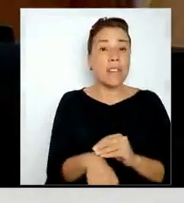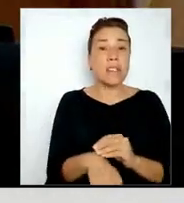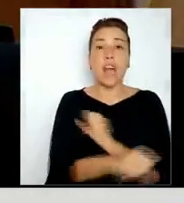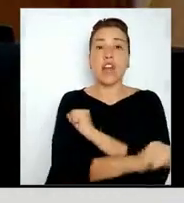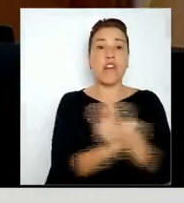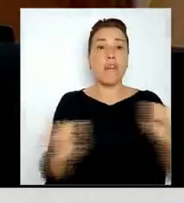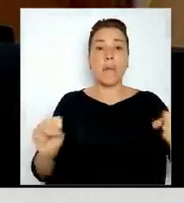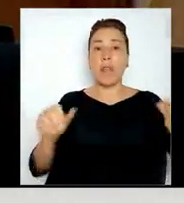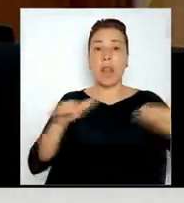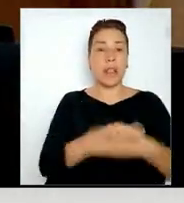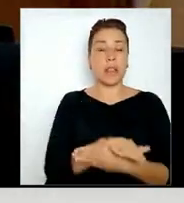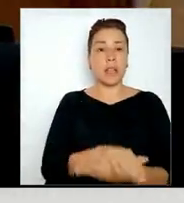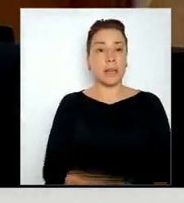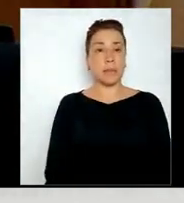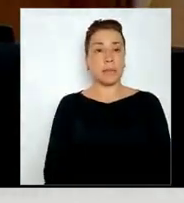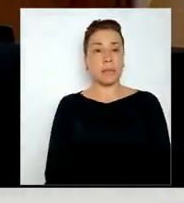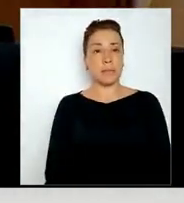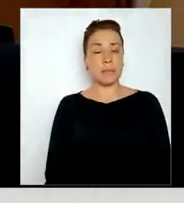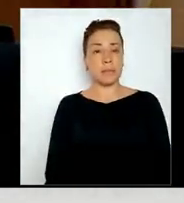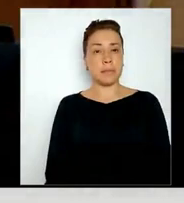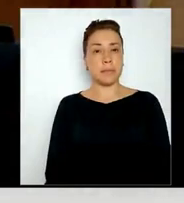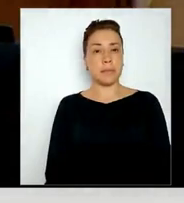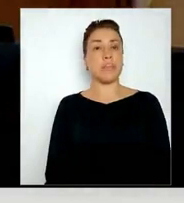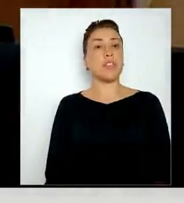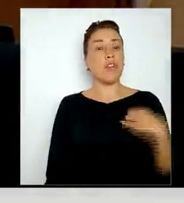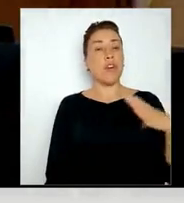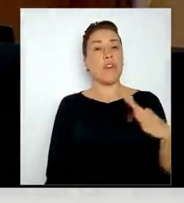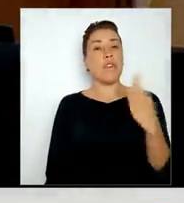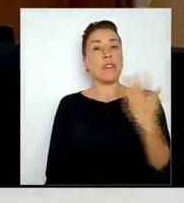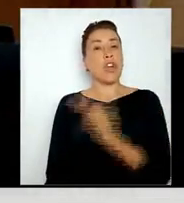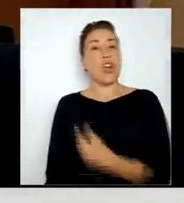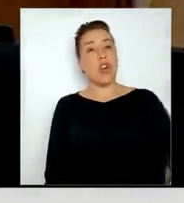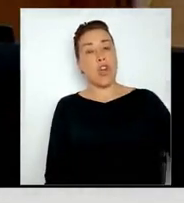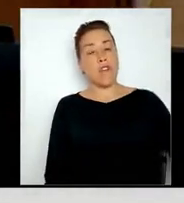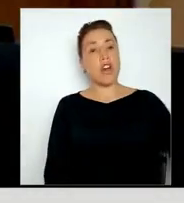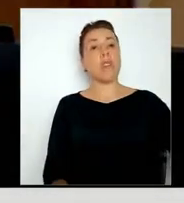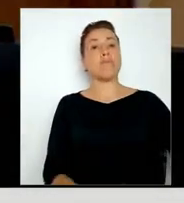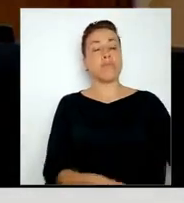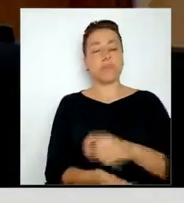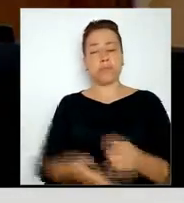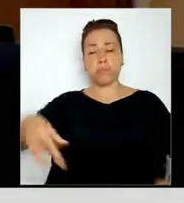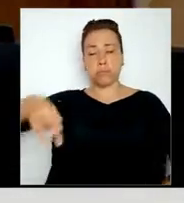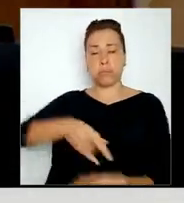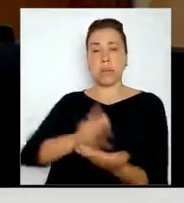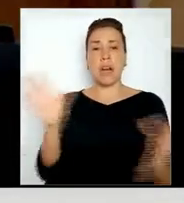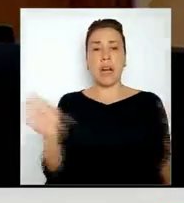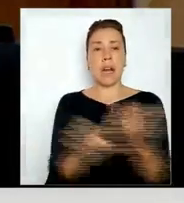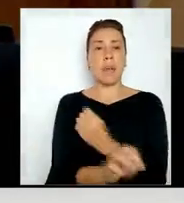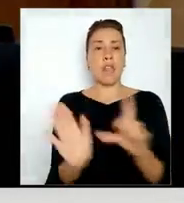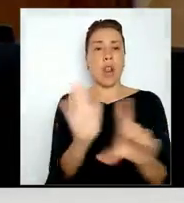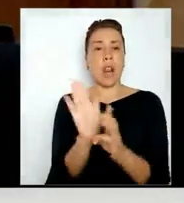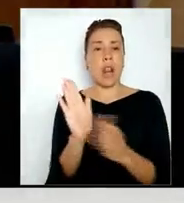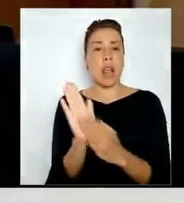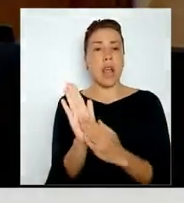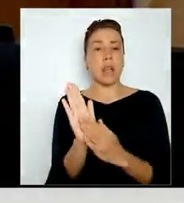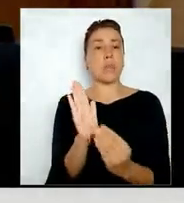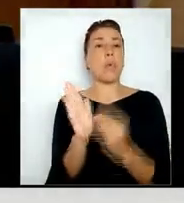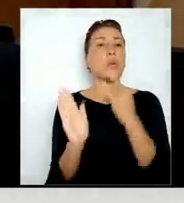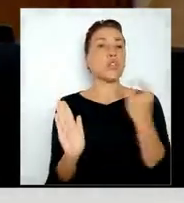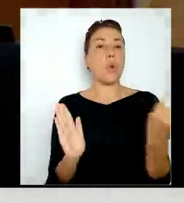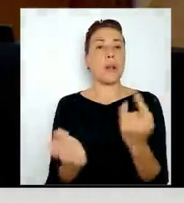de simple por eso celebro que el gobierno haya ingresado con celeridad esta ley y le haya dado urgencia su tramitación